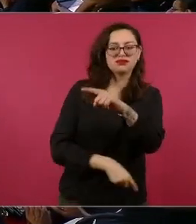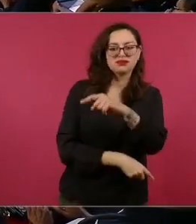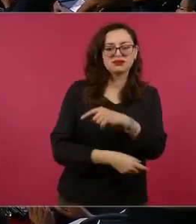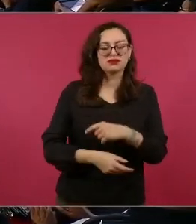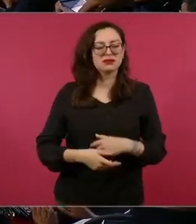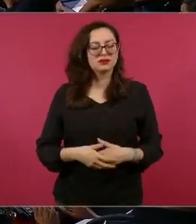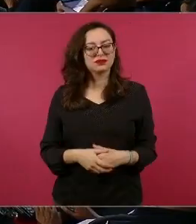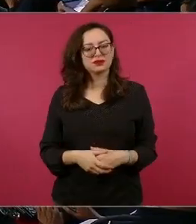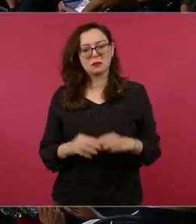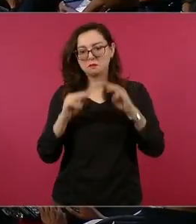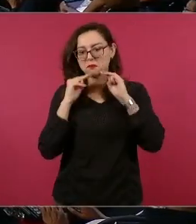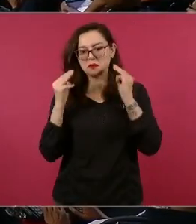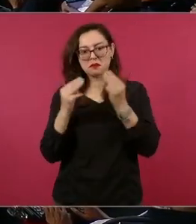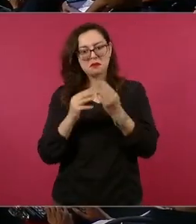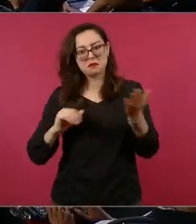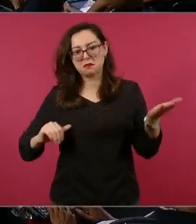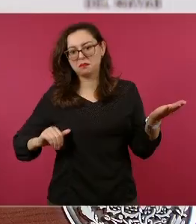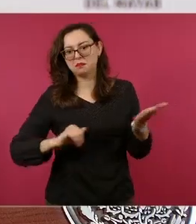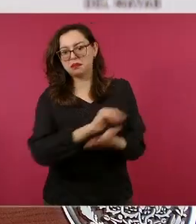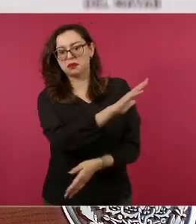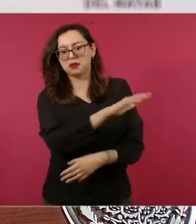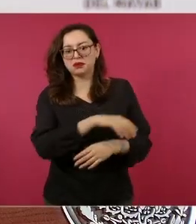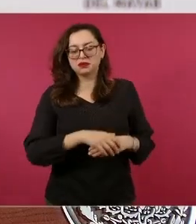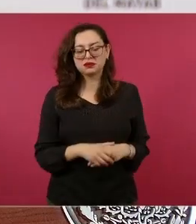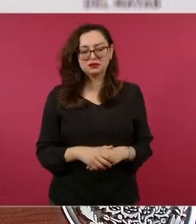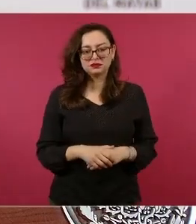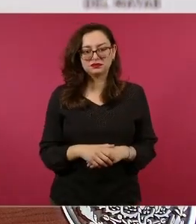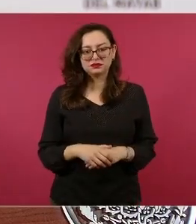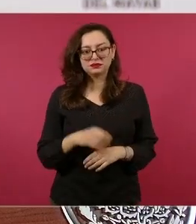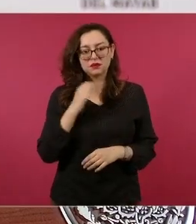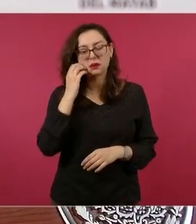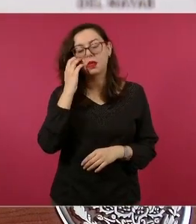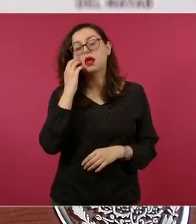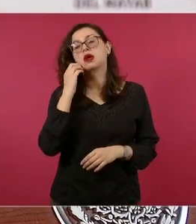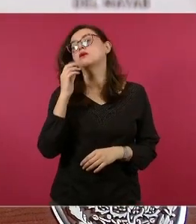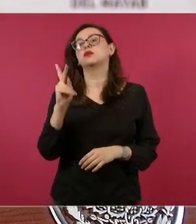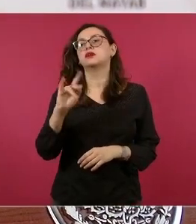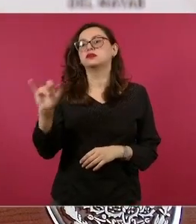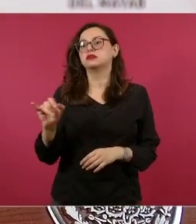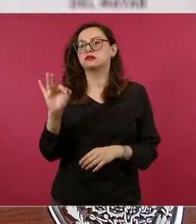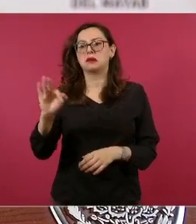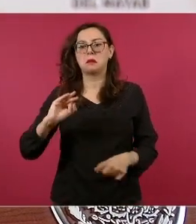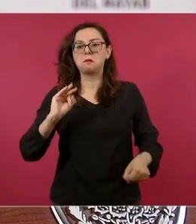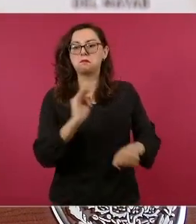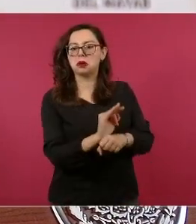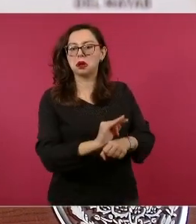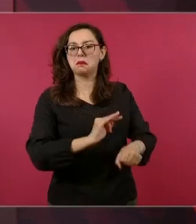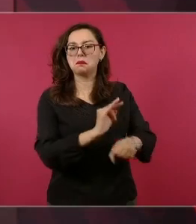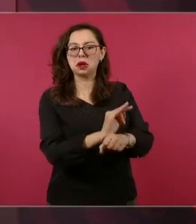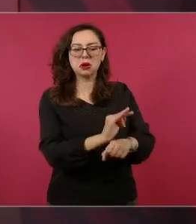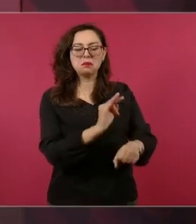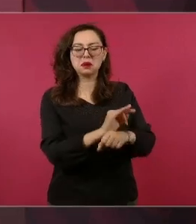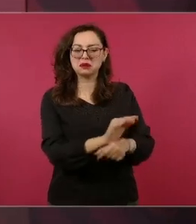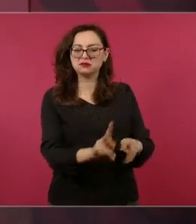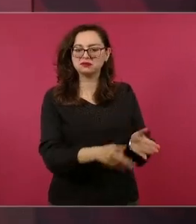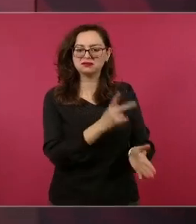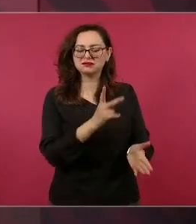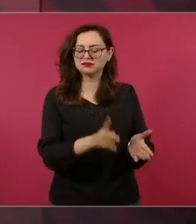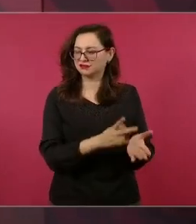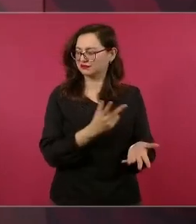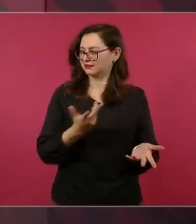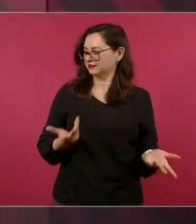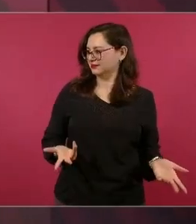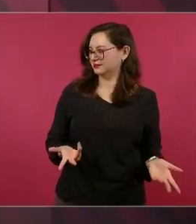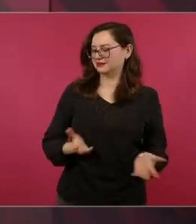delincuentes un poder que tiene que estar al servicio del pueblo, impartiendo